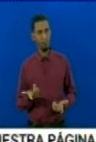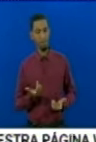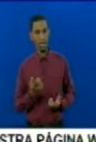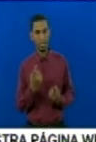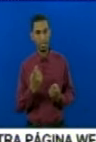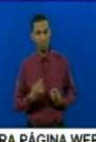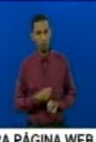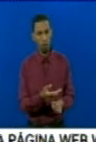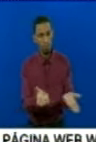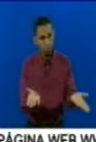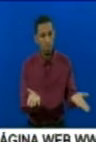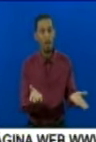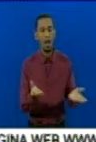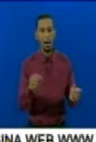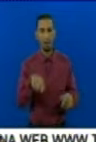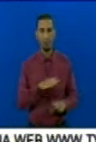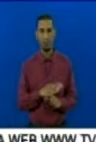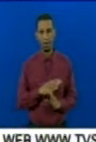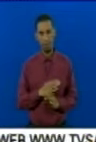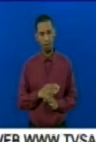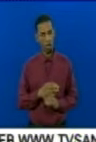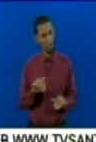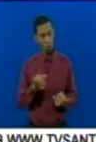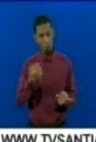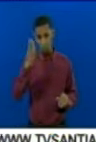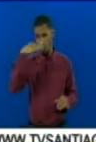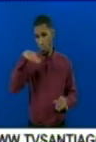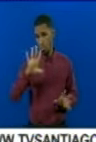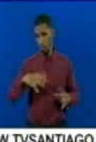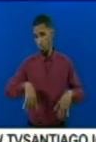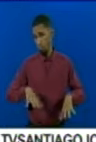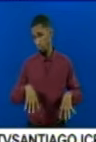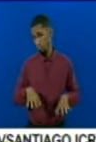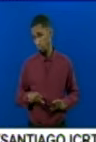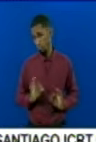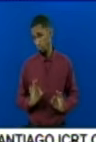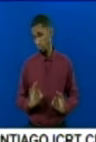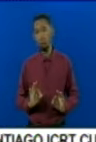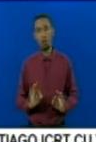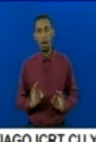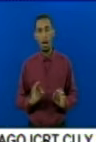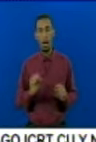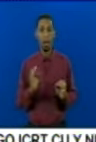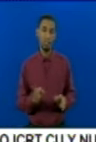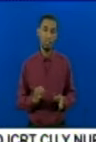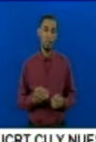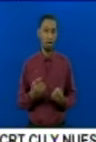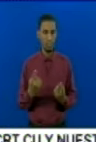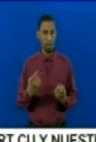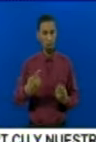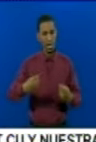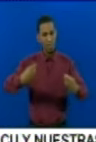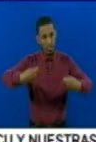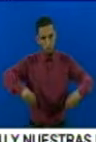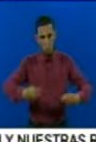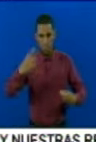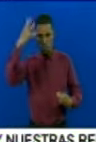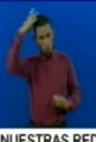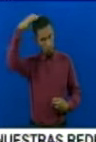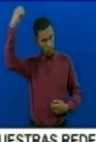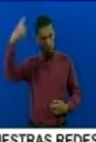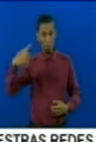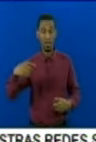Santiago de Cuba, como parte de toda Cuba. O sea que, concretamente, hubo una decisión por